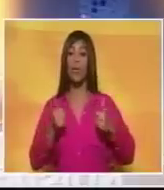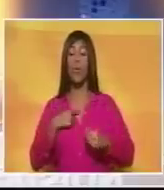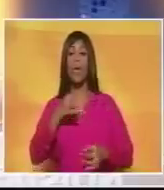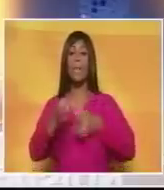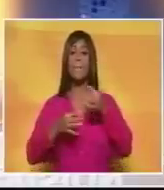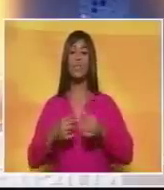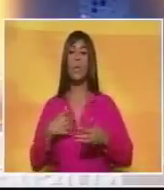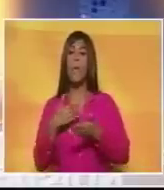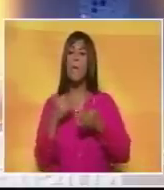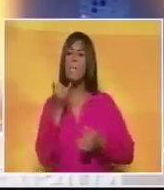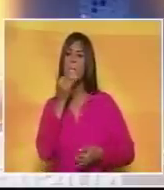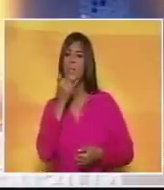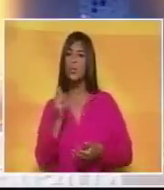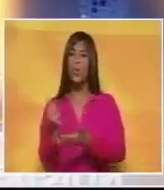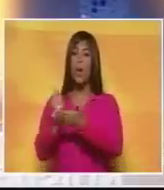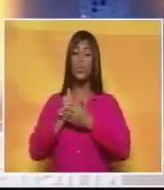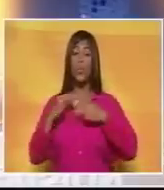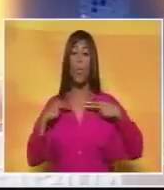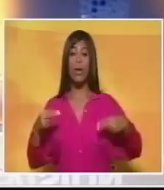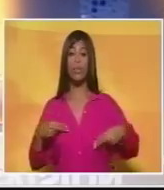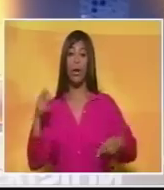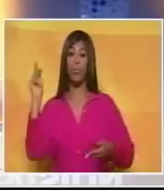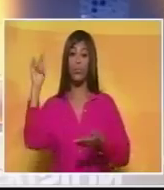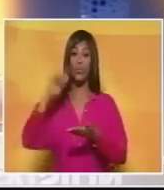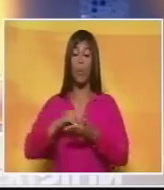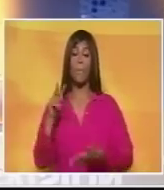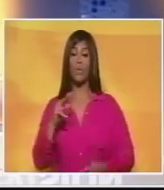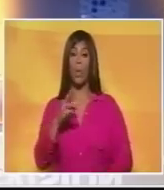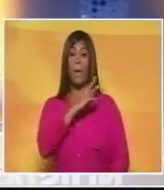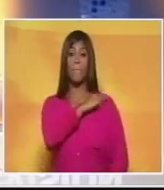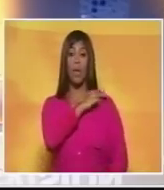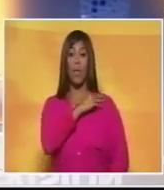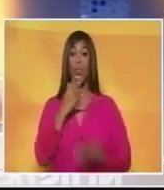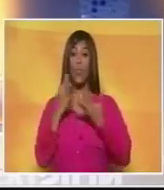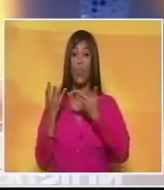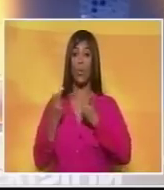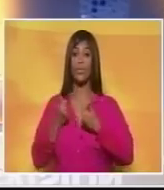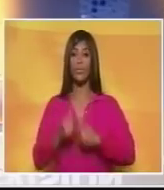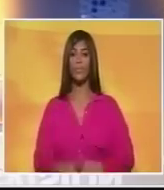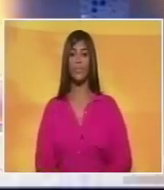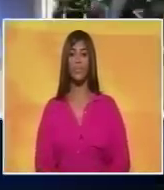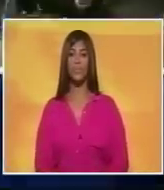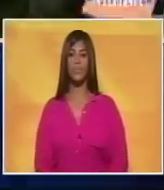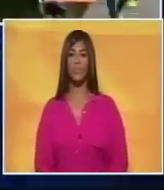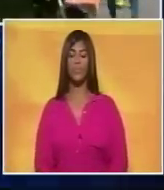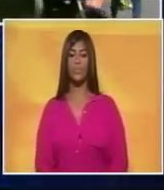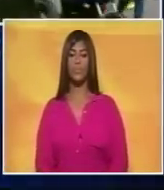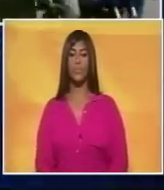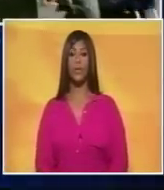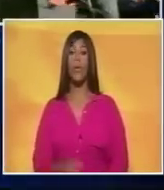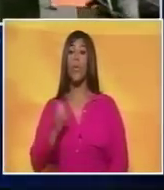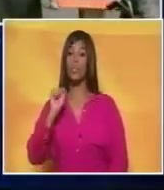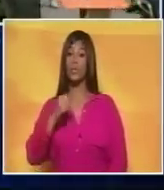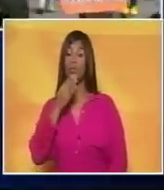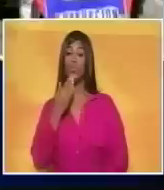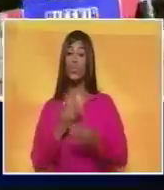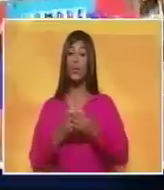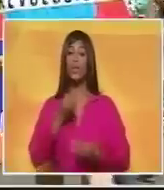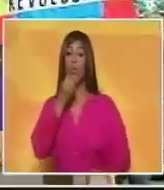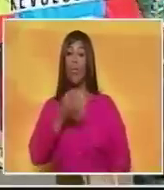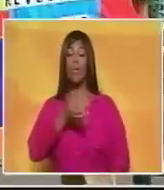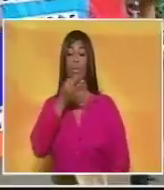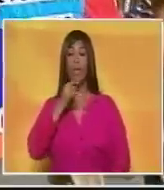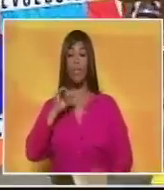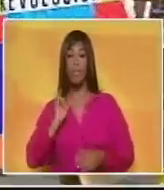la ayuda humanitaria que ha llegado al país. Manuel Covela nos cuenta más. Buenas tardes, Manuel. Sí, muchísimas gracias. De esta